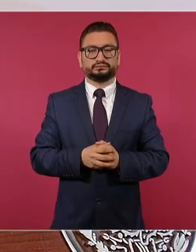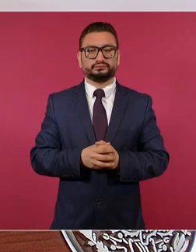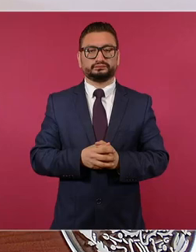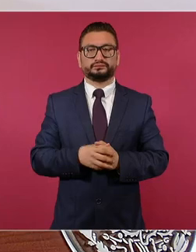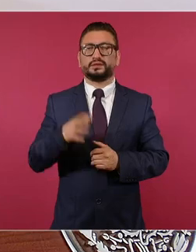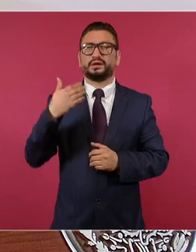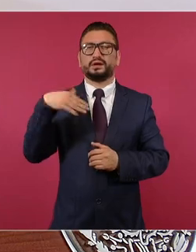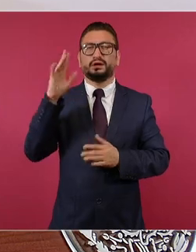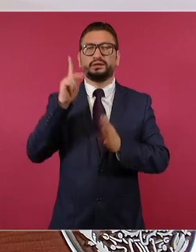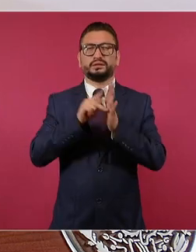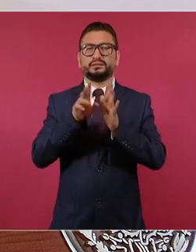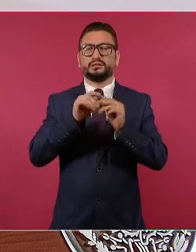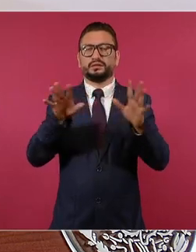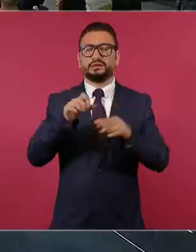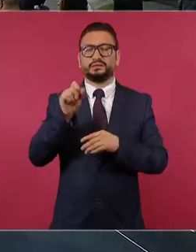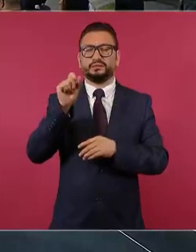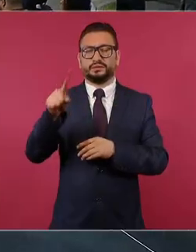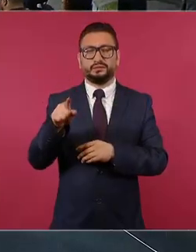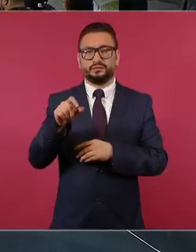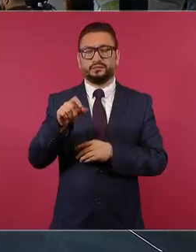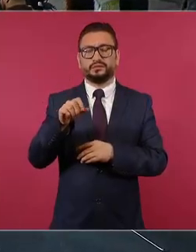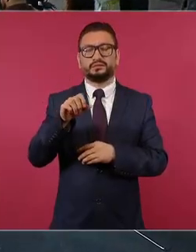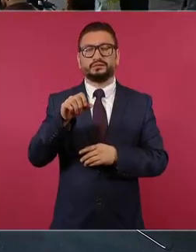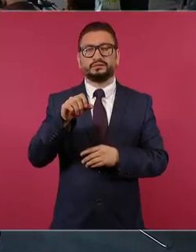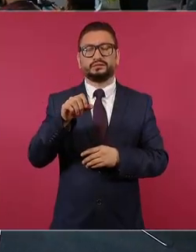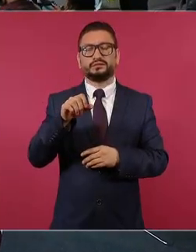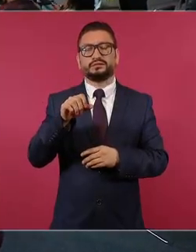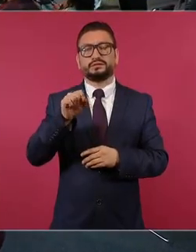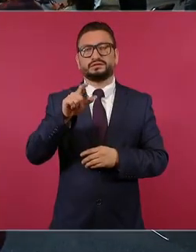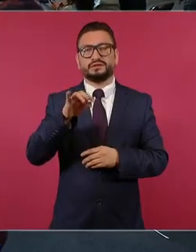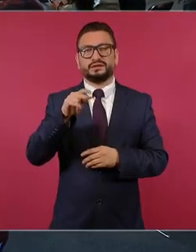de prensa de Salinas.